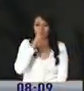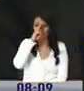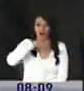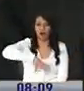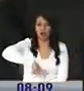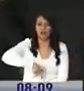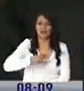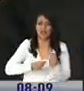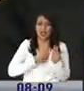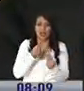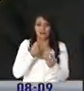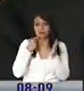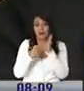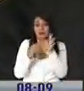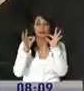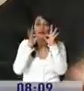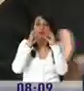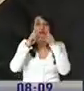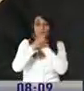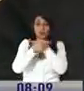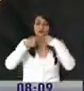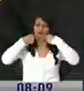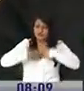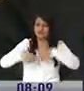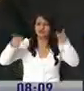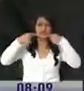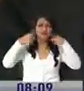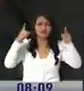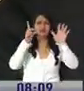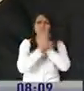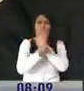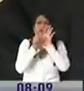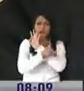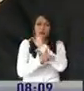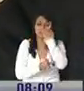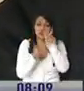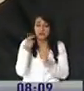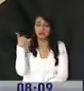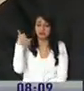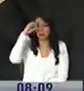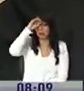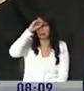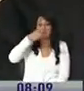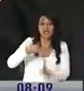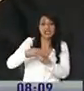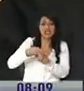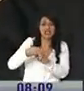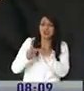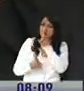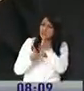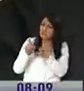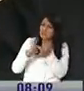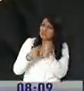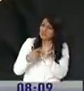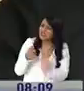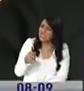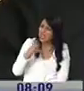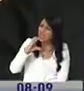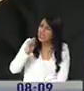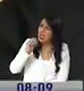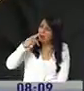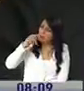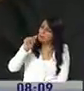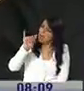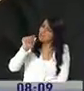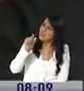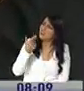una denuncia que empieza por las redes pero que gente que no tiene internet al final termina preguntando qué es eso qué es eso de los capay